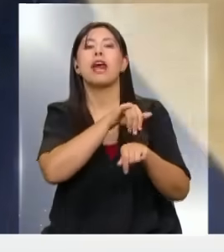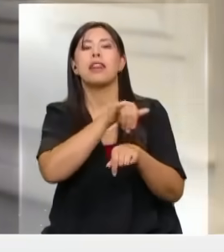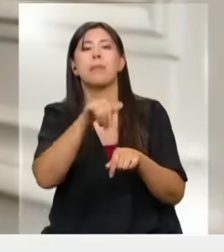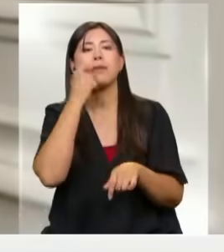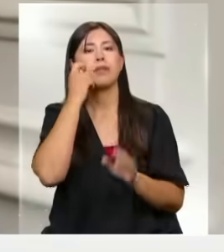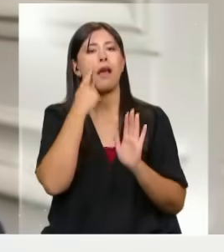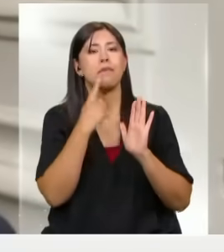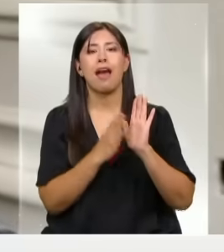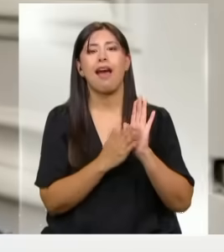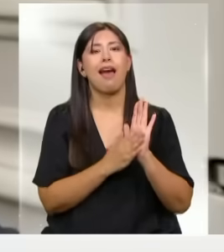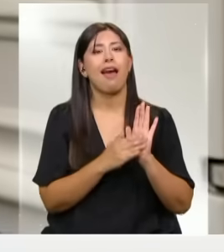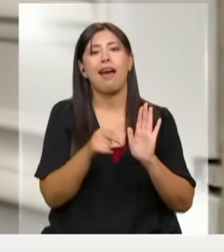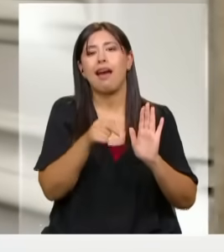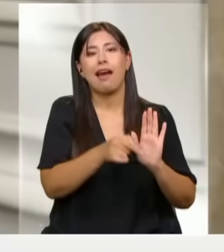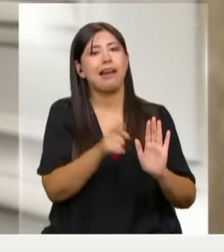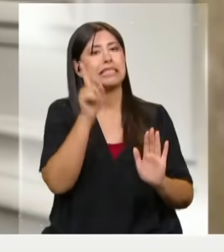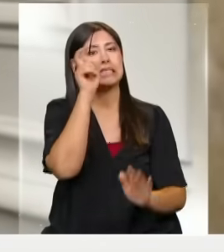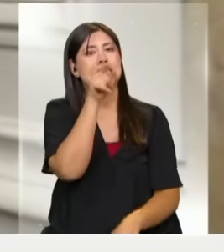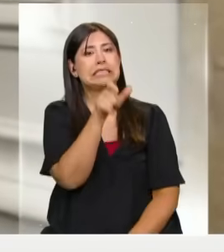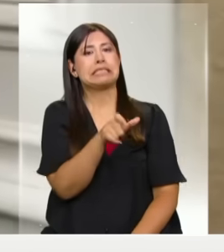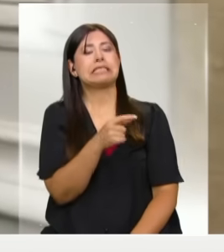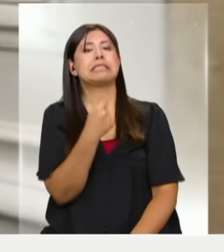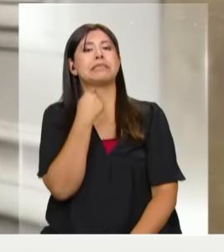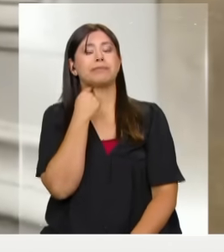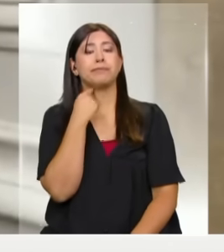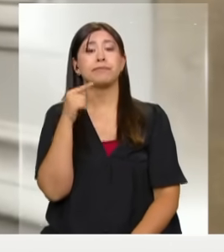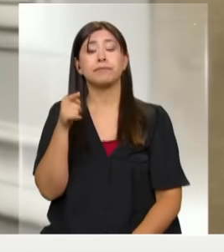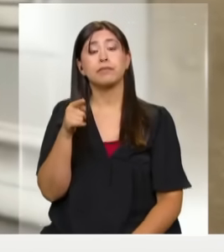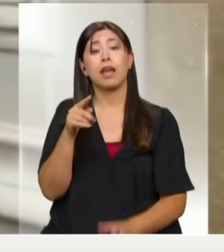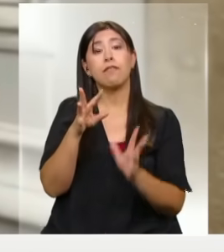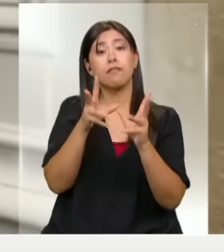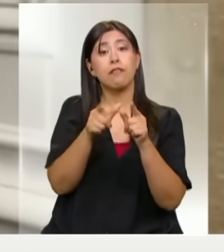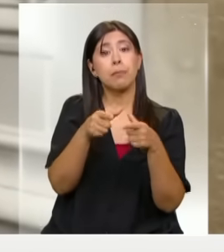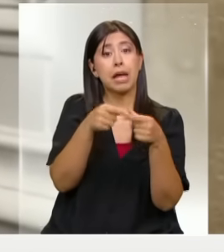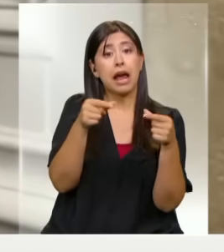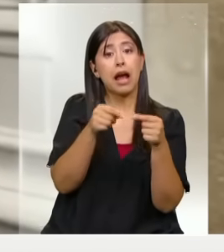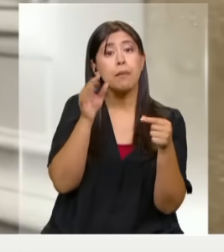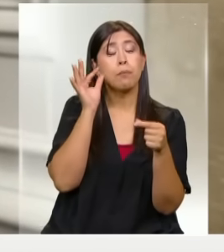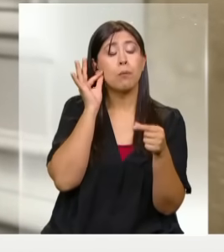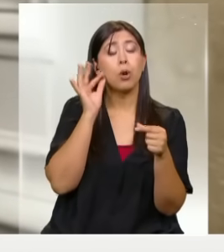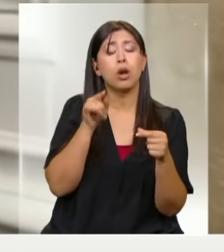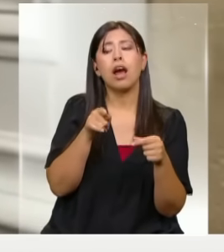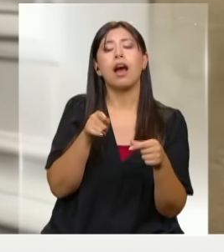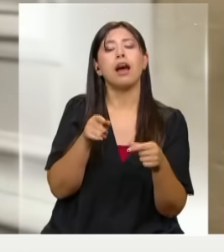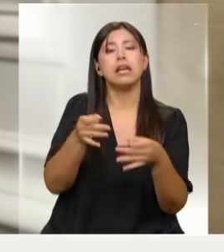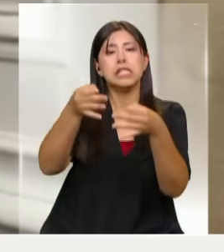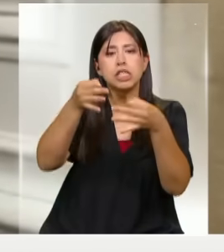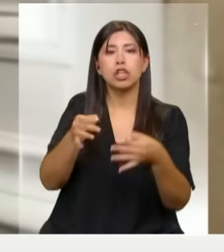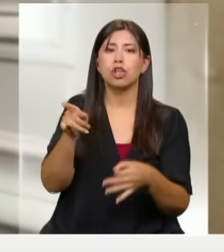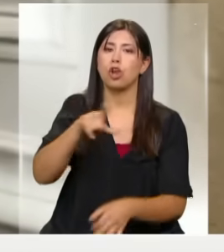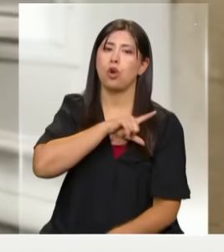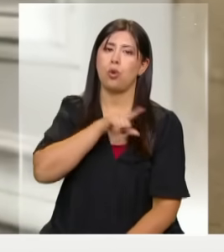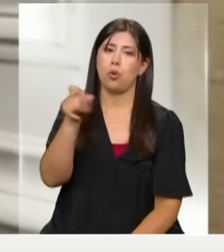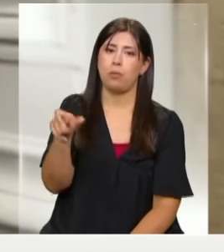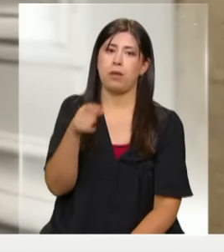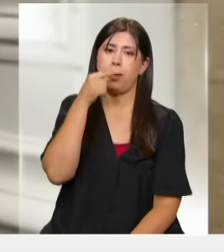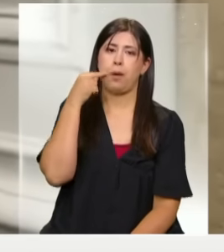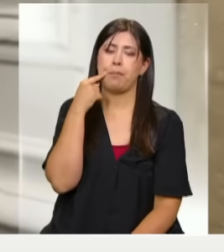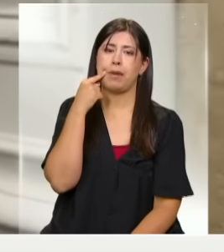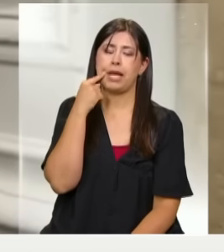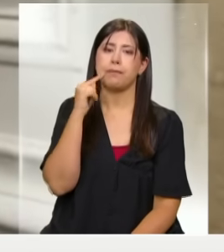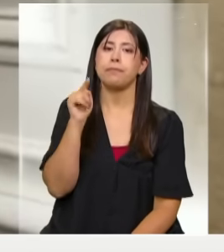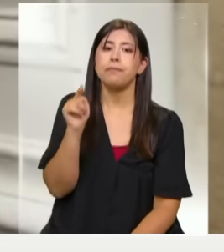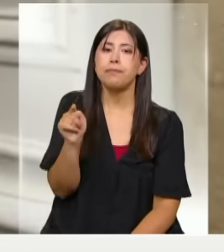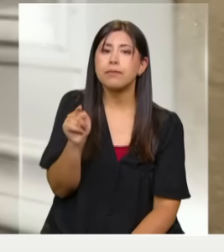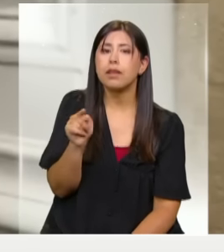complicarían. La convicción de la familia Kurosaki con respecto a la culpabilidad de Nicolás Cepeda no ha cesado desde el